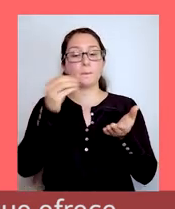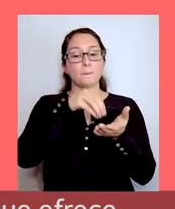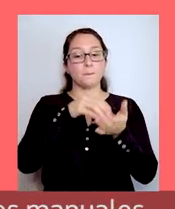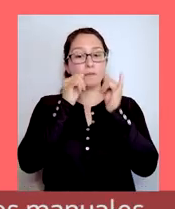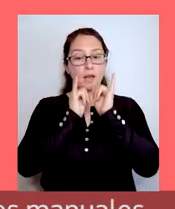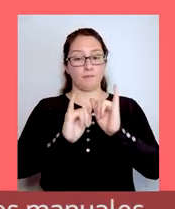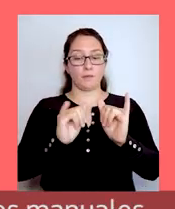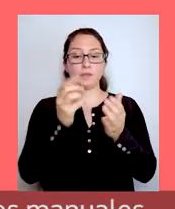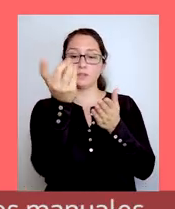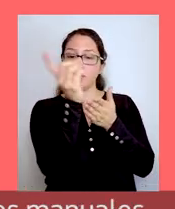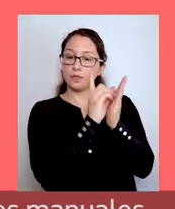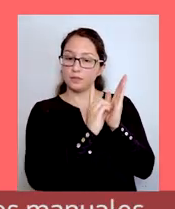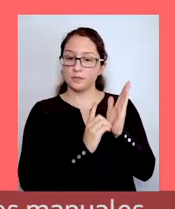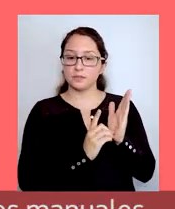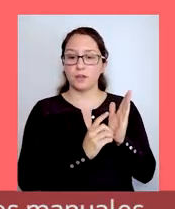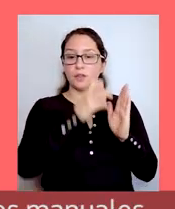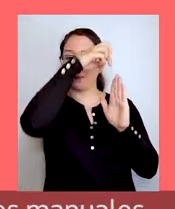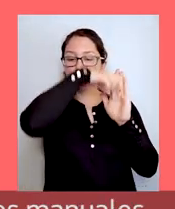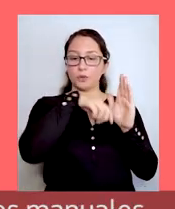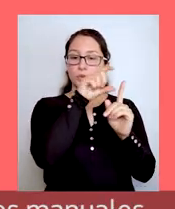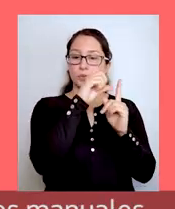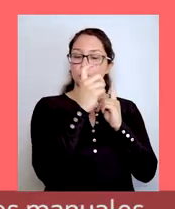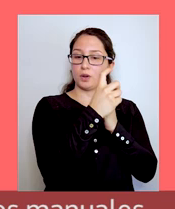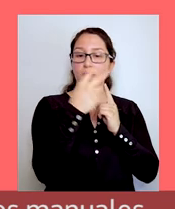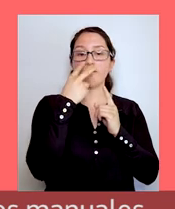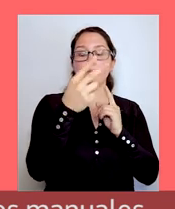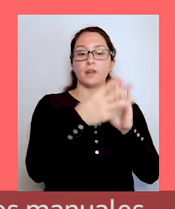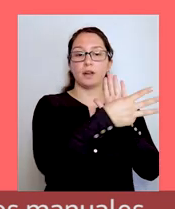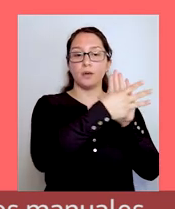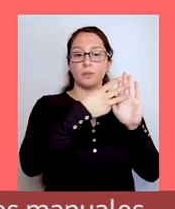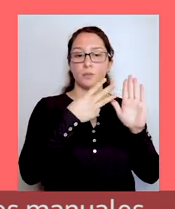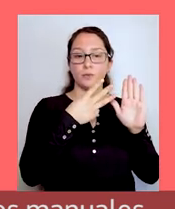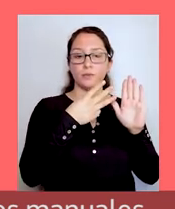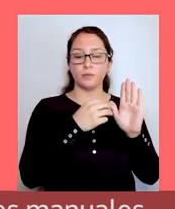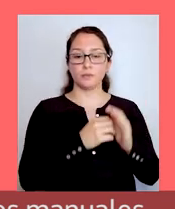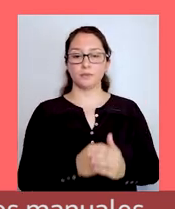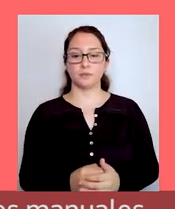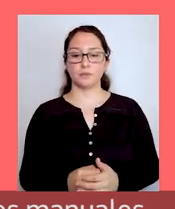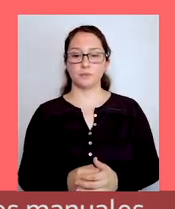Encontrarás más información sobre diseño de proyectos culturales en nuestros manuales.